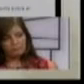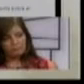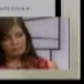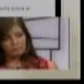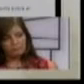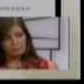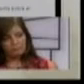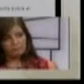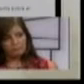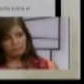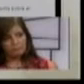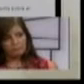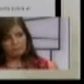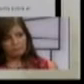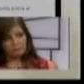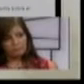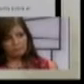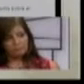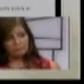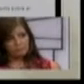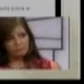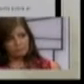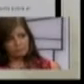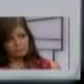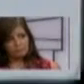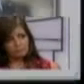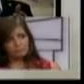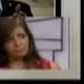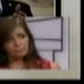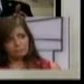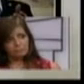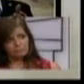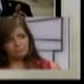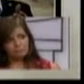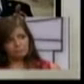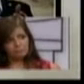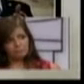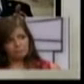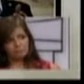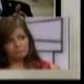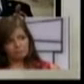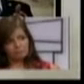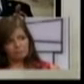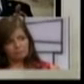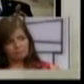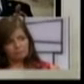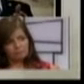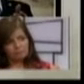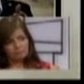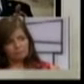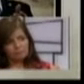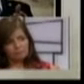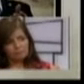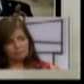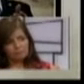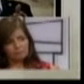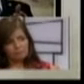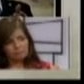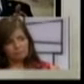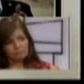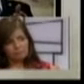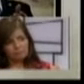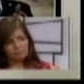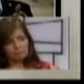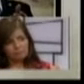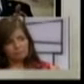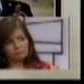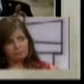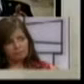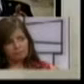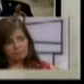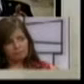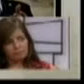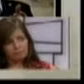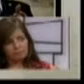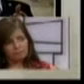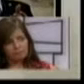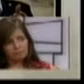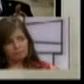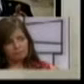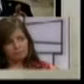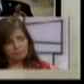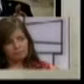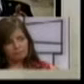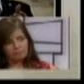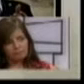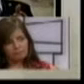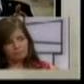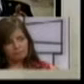2011? No se hagan los rulos. Cristina le pidió un poquito de educación a Cobos en un clima